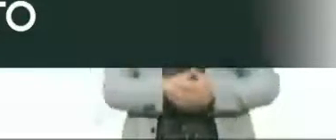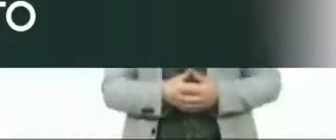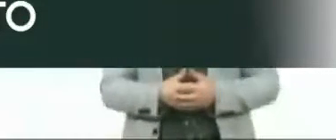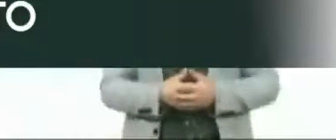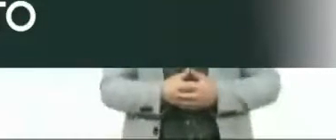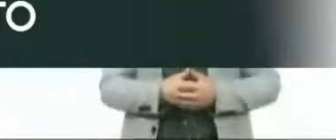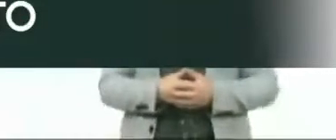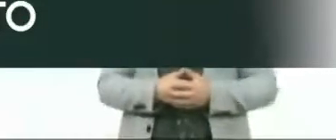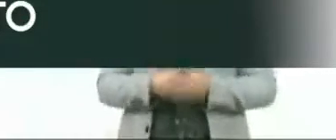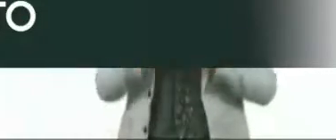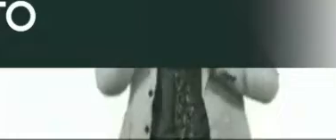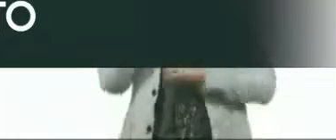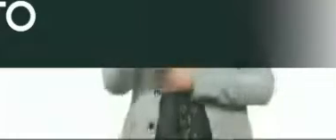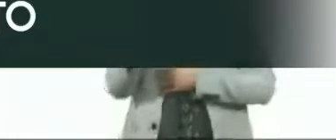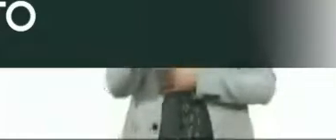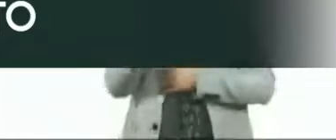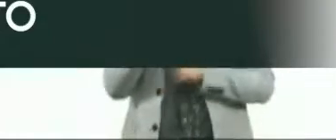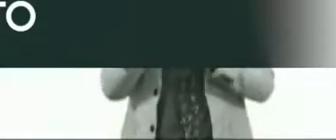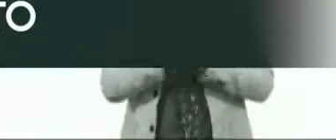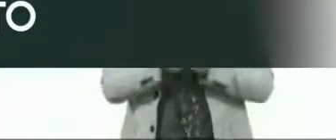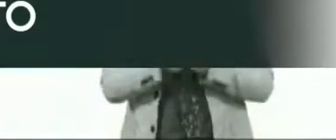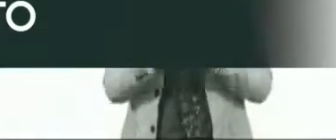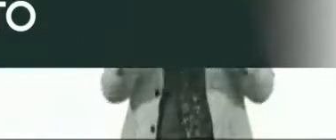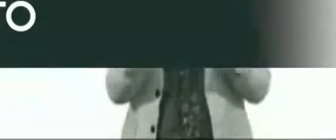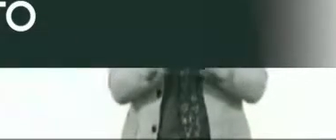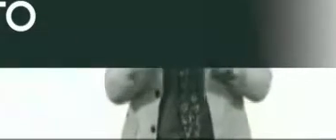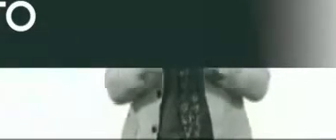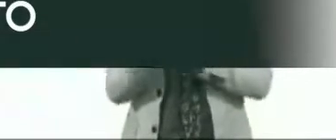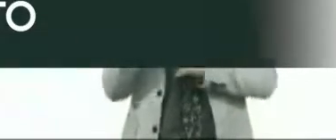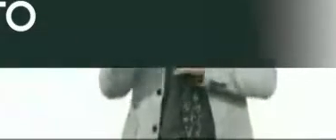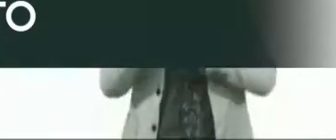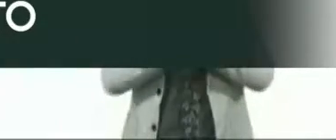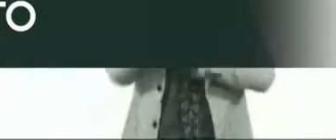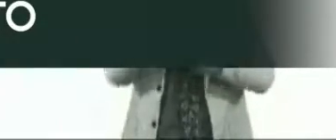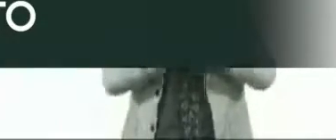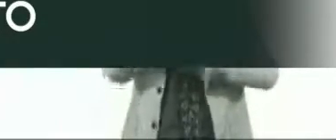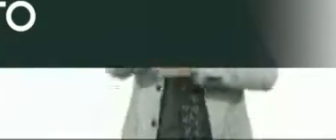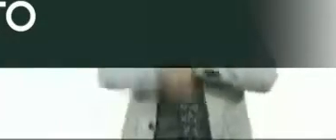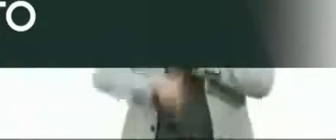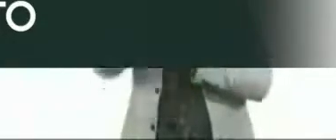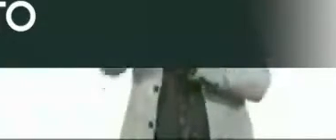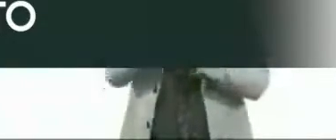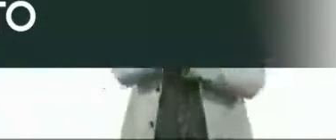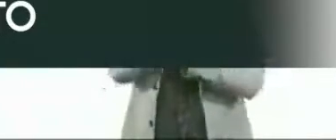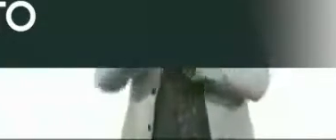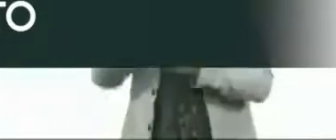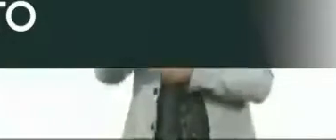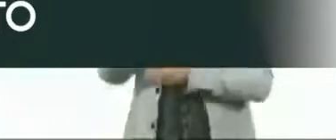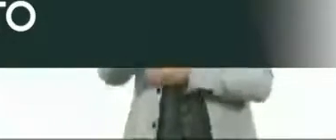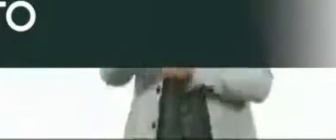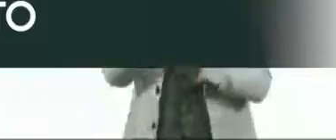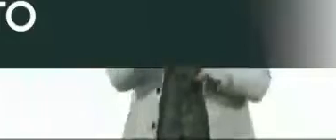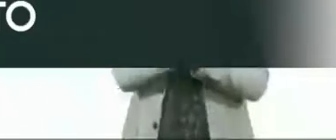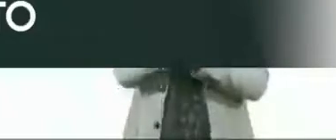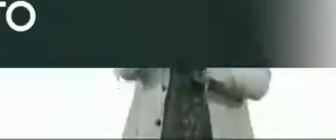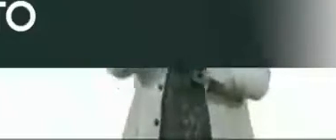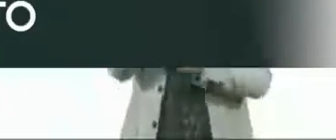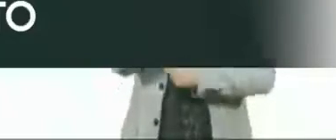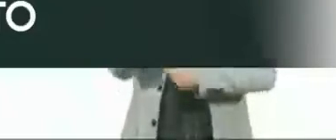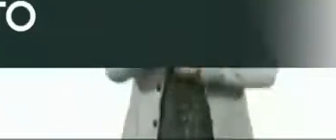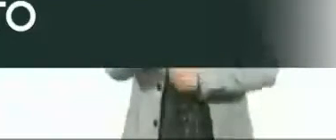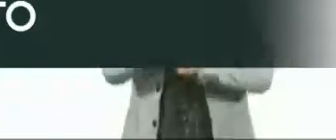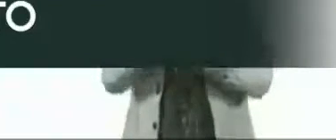cuya primera etapa de edificación está prevista que inicie el 1 de marzo próximo en dos naves comerciales. Como parte de la etapa inicial,